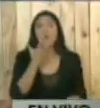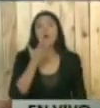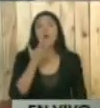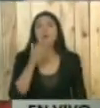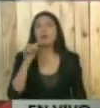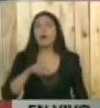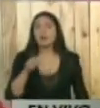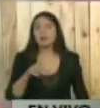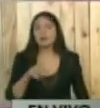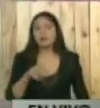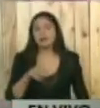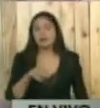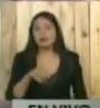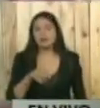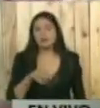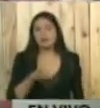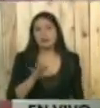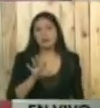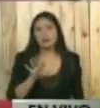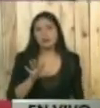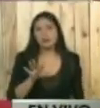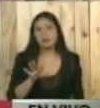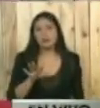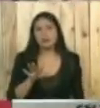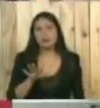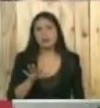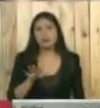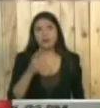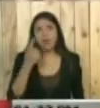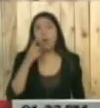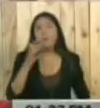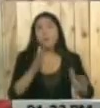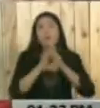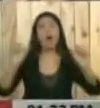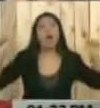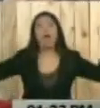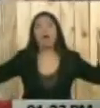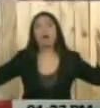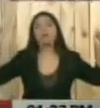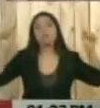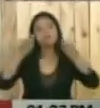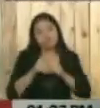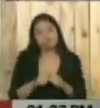aquí, porque esto lo he escuchado, baje la pancarta allá, hermanito, aquella grandota, por favor, que no deja verlos detrás.